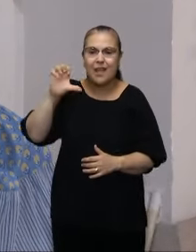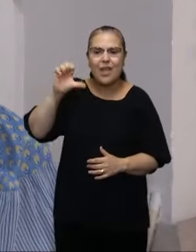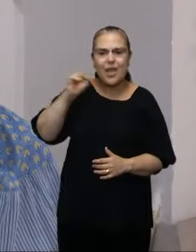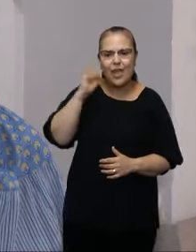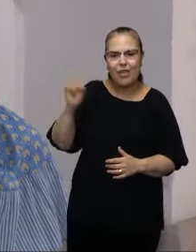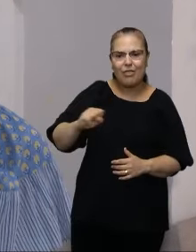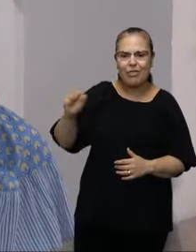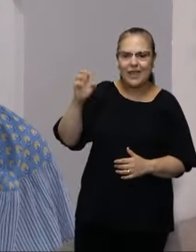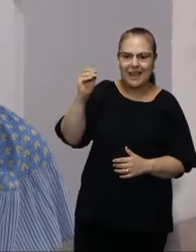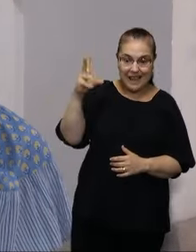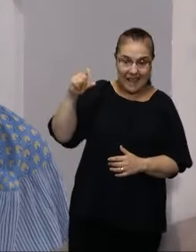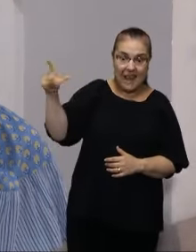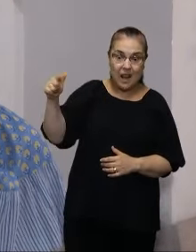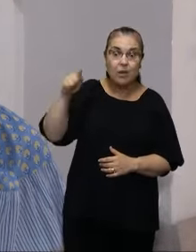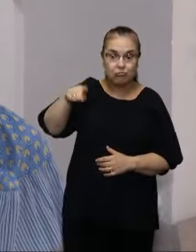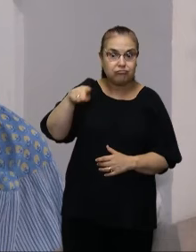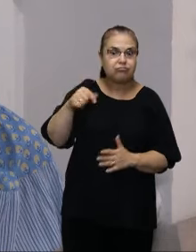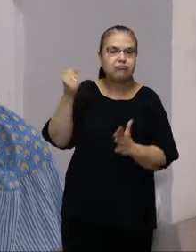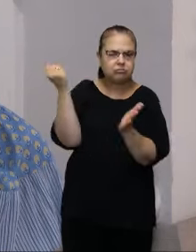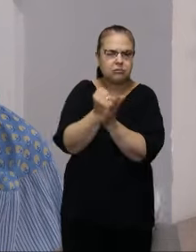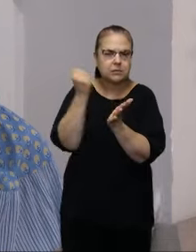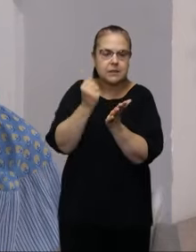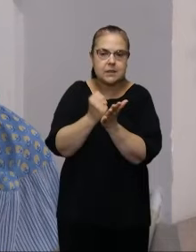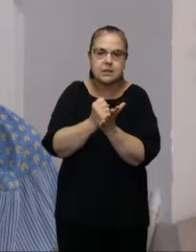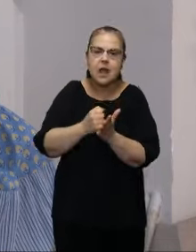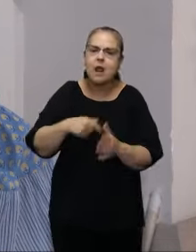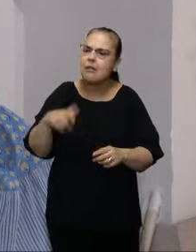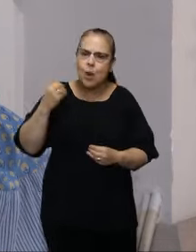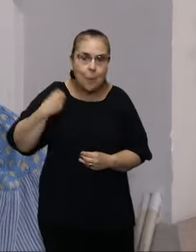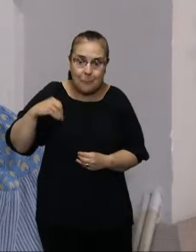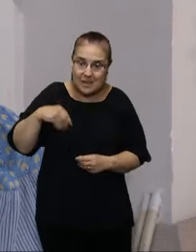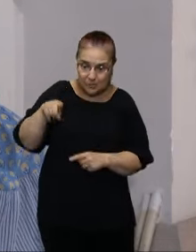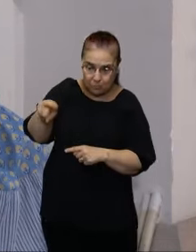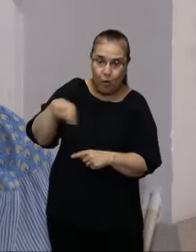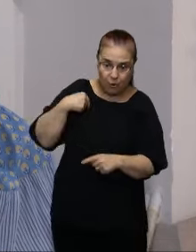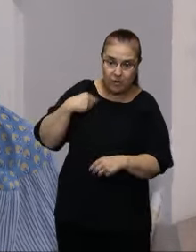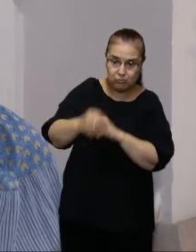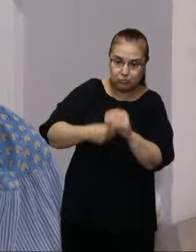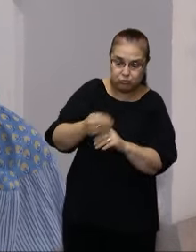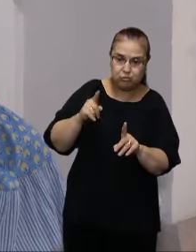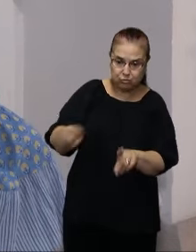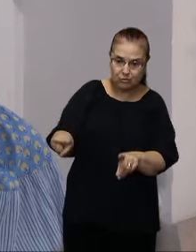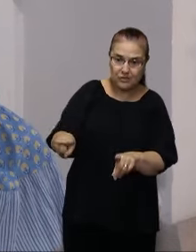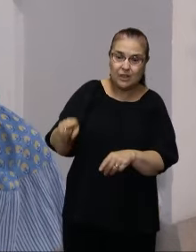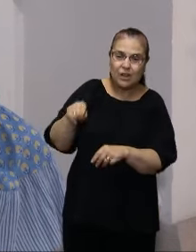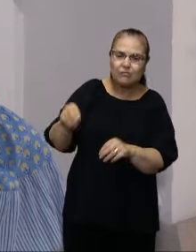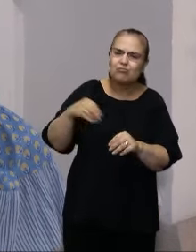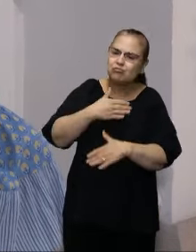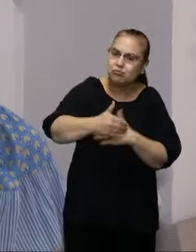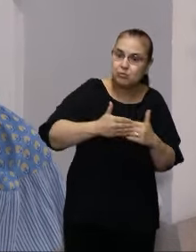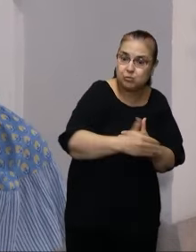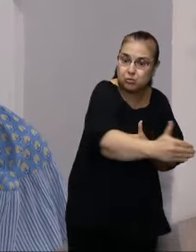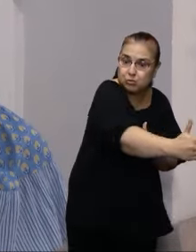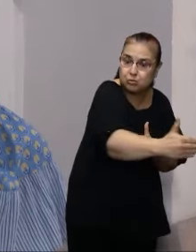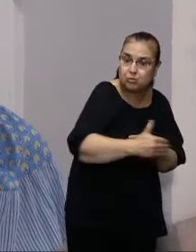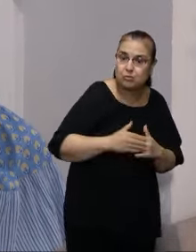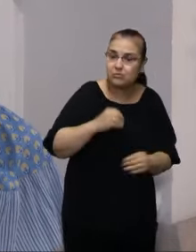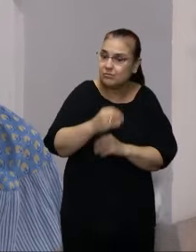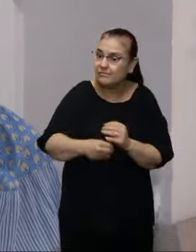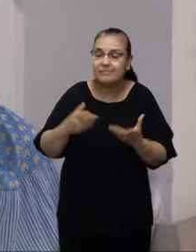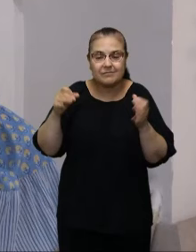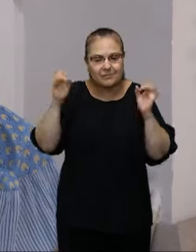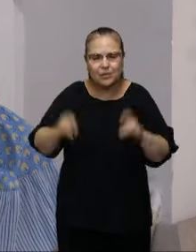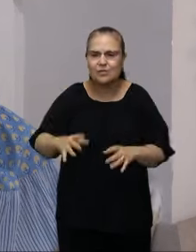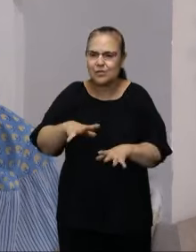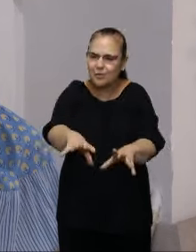os servirá de señal. Haréis lo mismo que él ha hecho. Y cuando suceda, comprenderéis